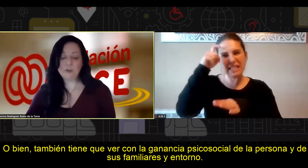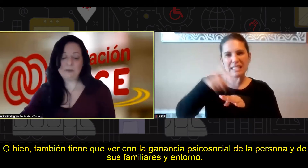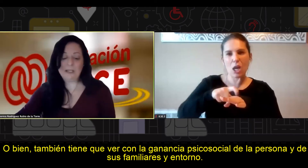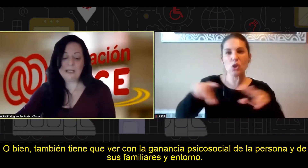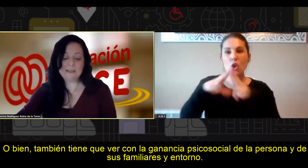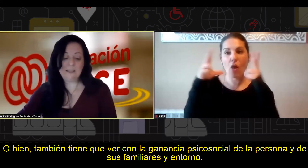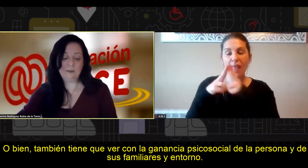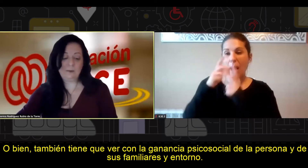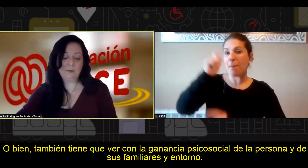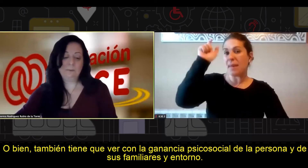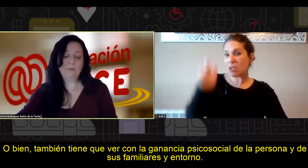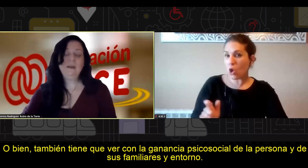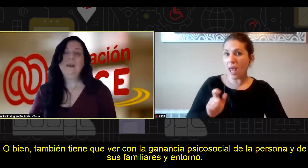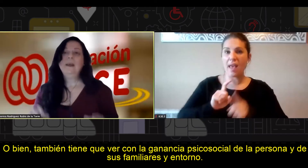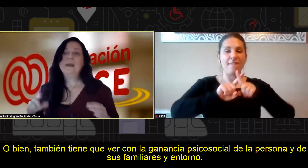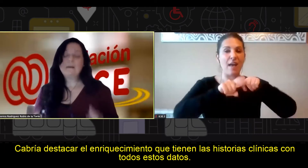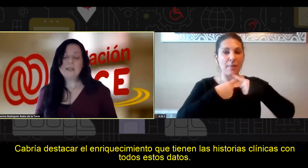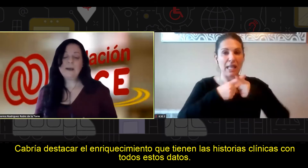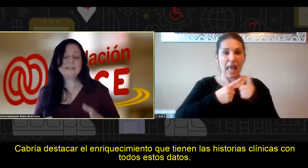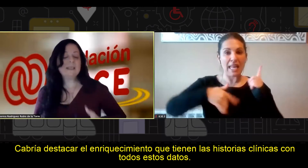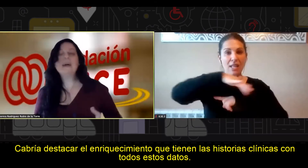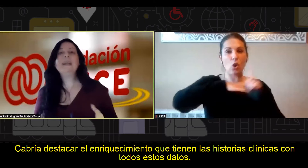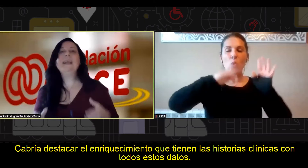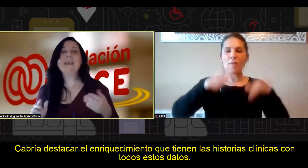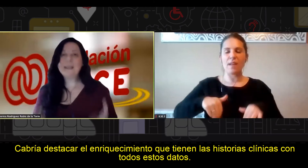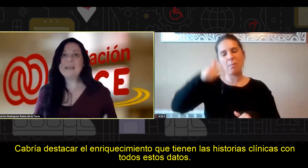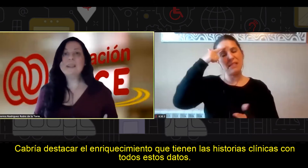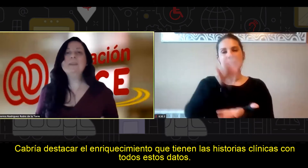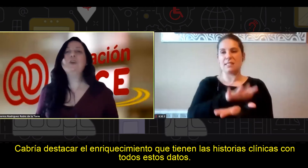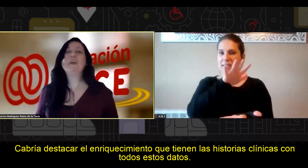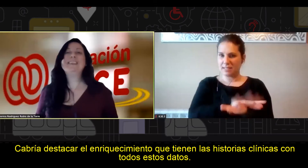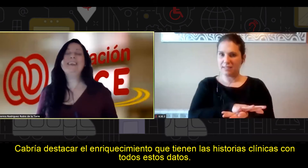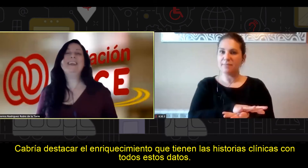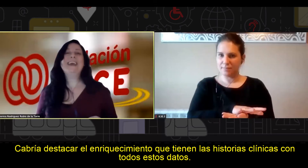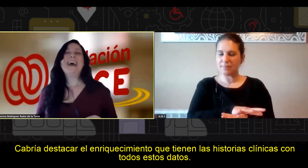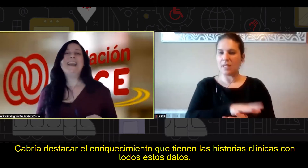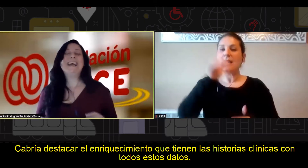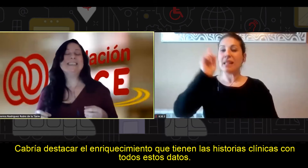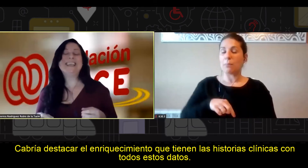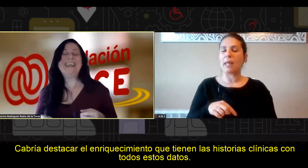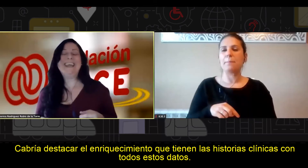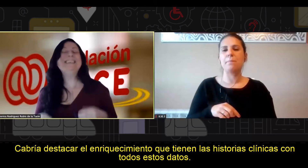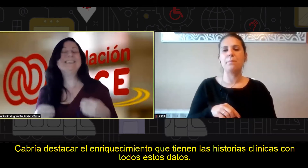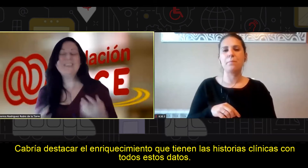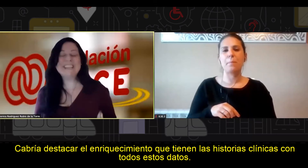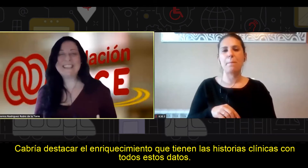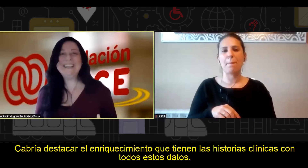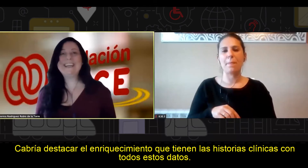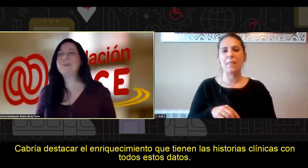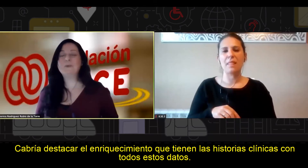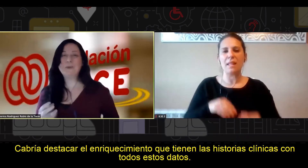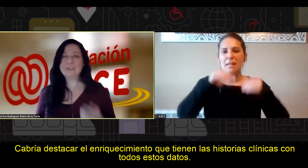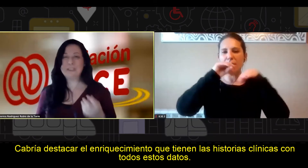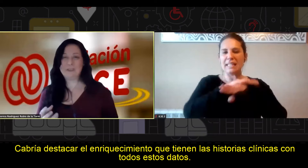sus familiares y entornos. Cabría destacar el enriquecimiento que tienen las historias clínicas